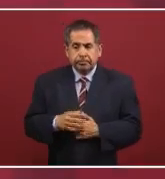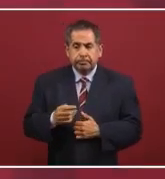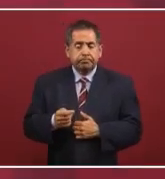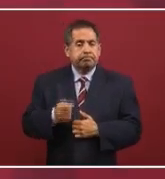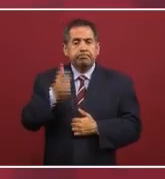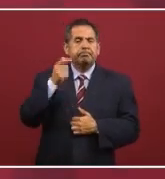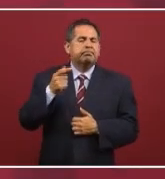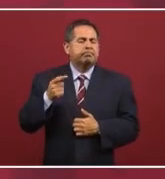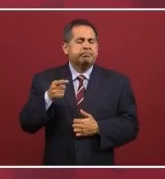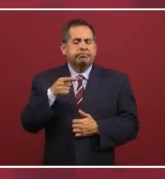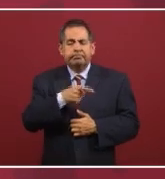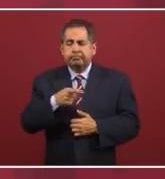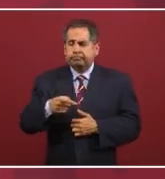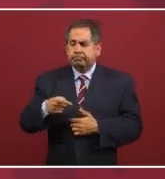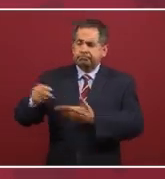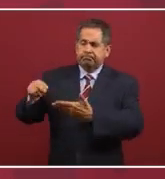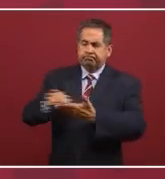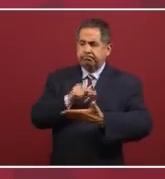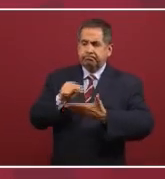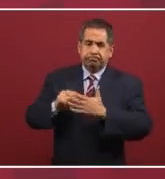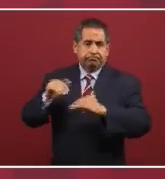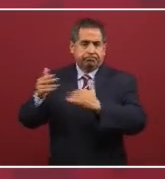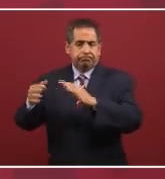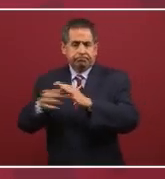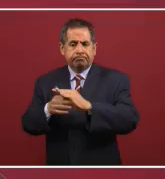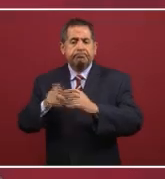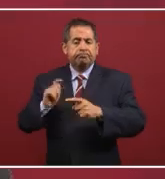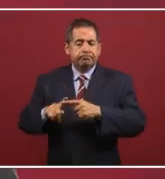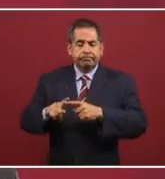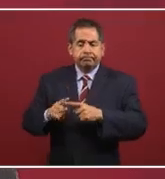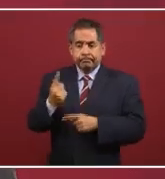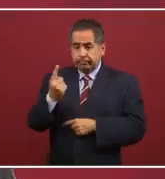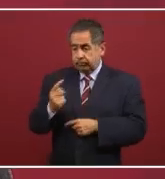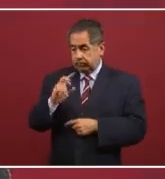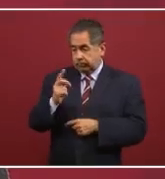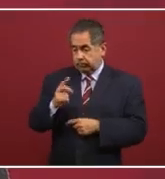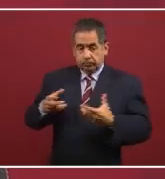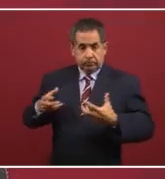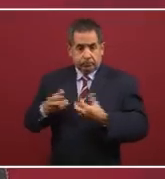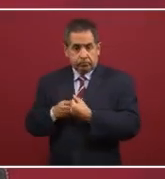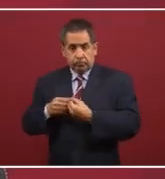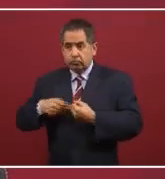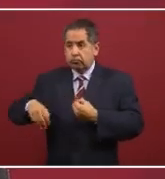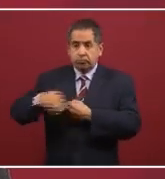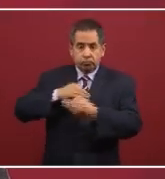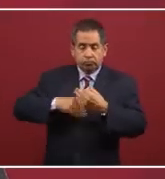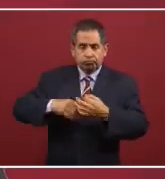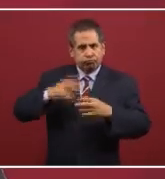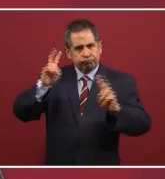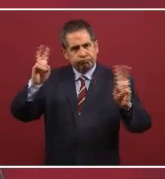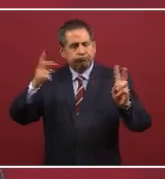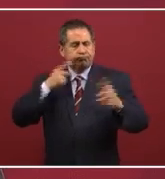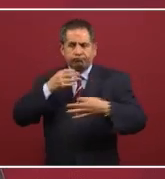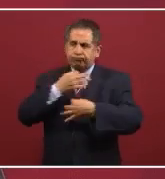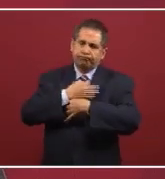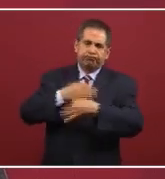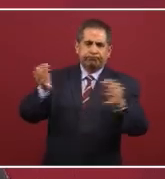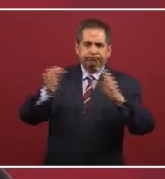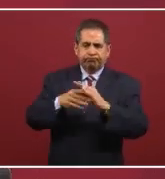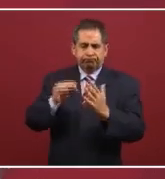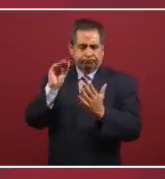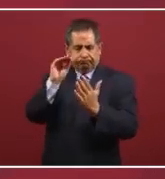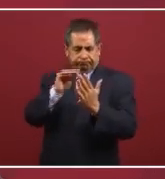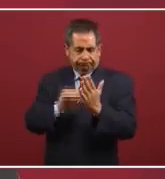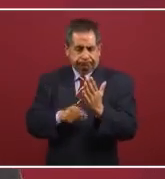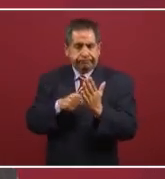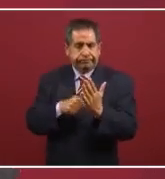la firma con los presidentes de los países a los que hago referencia el día 1 de diciembre de una declaración política cuyo contenido esencial es